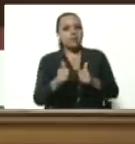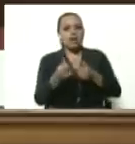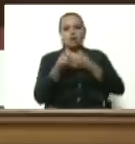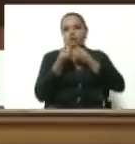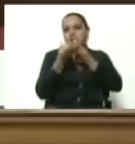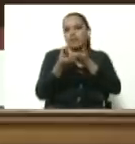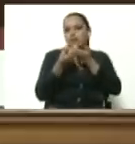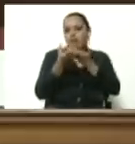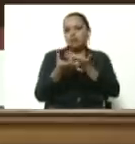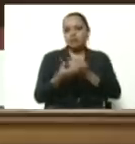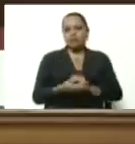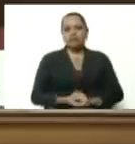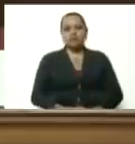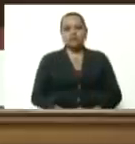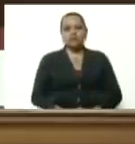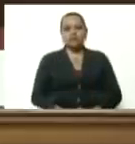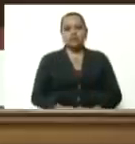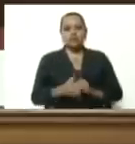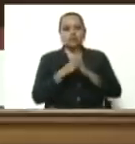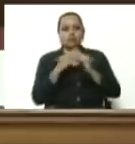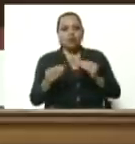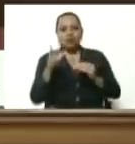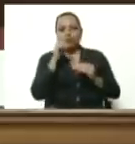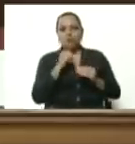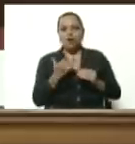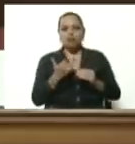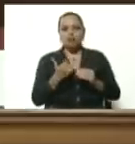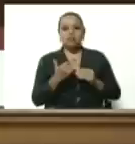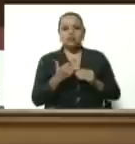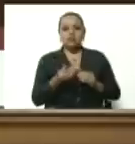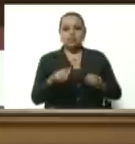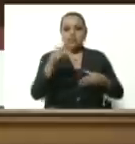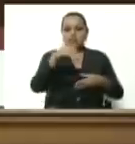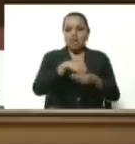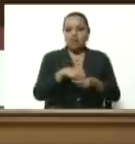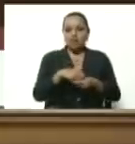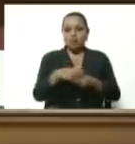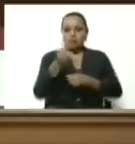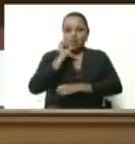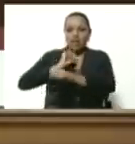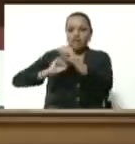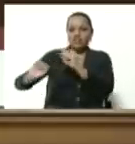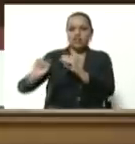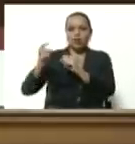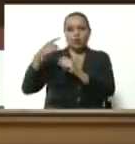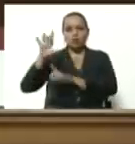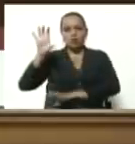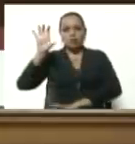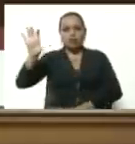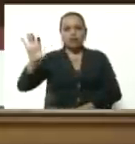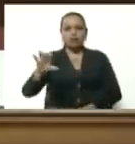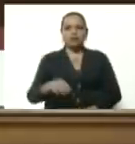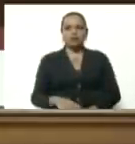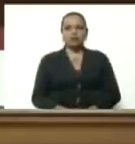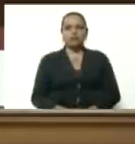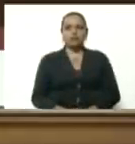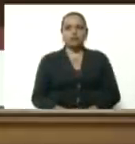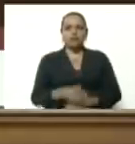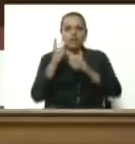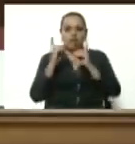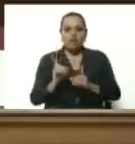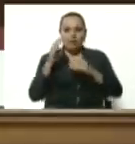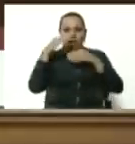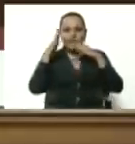declaración, como si todos no estuviésemos confederados contra la tiranía extranjera. Que debemos atender